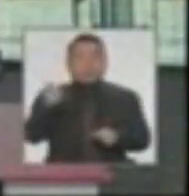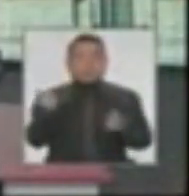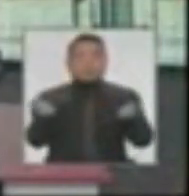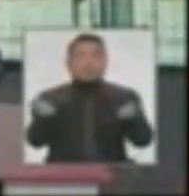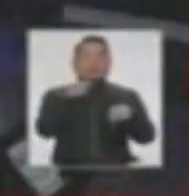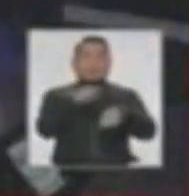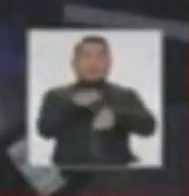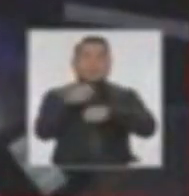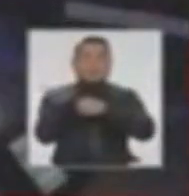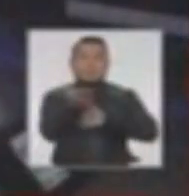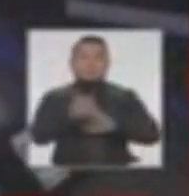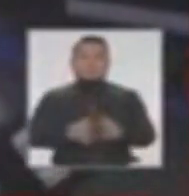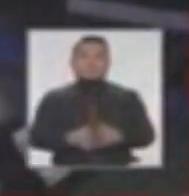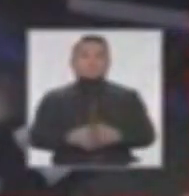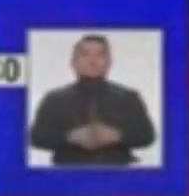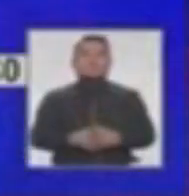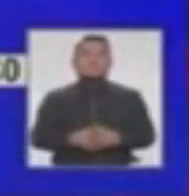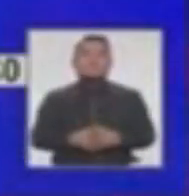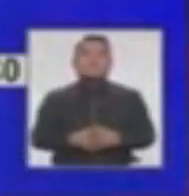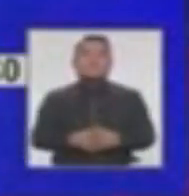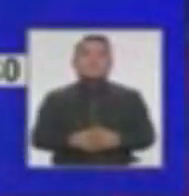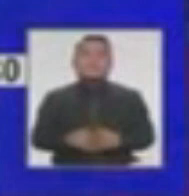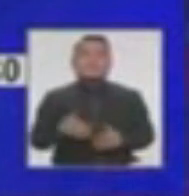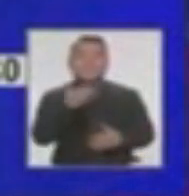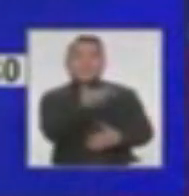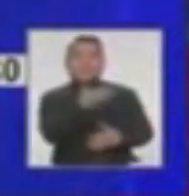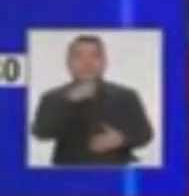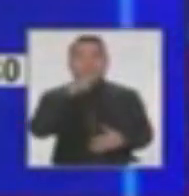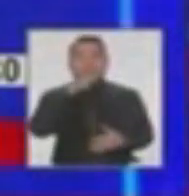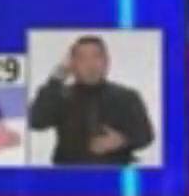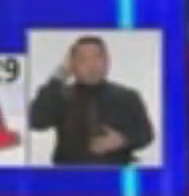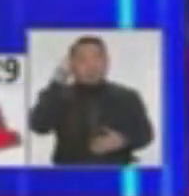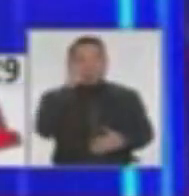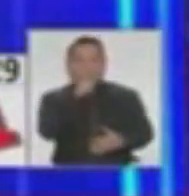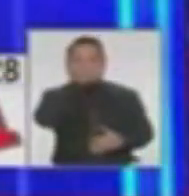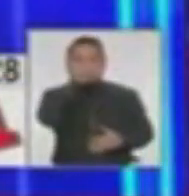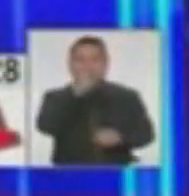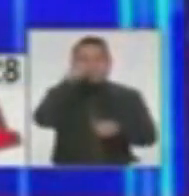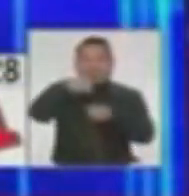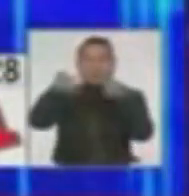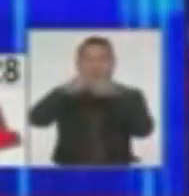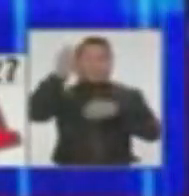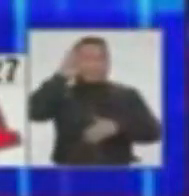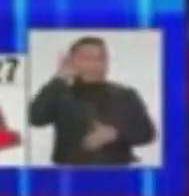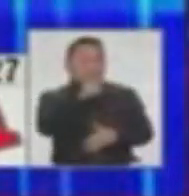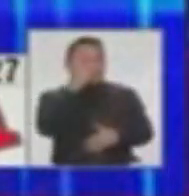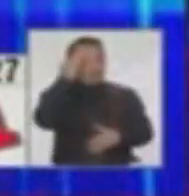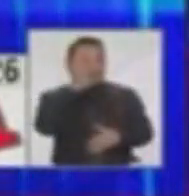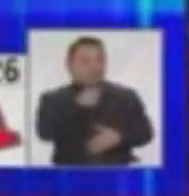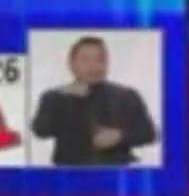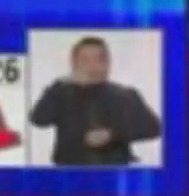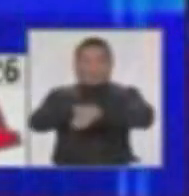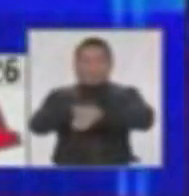el Perú. ¡Ah, qué bacán! O sea, tú hoy te has levantado y dices, Verónica, hoy voy a cambiar el Perú. ¿Quién más es excongresista? Acuña.